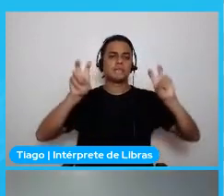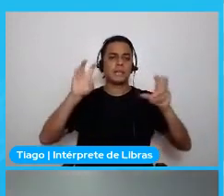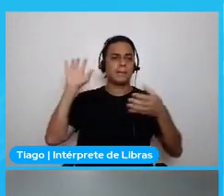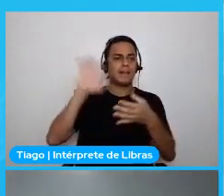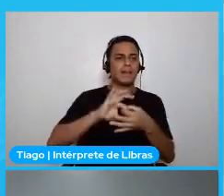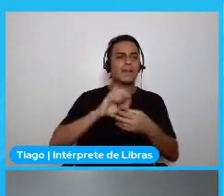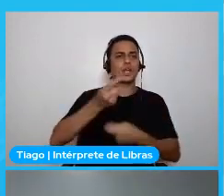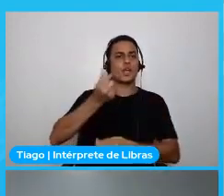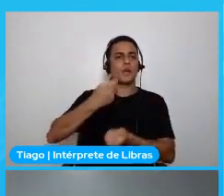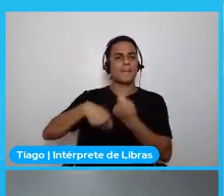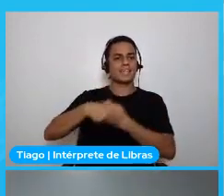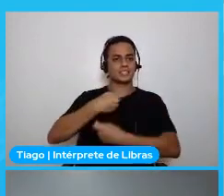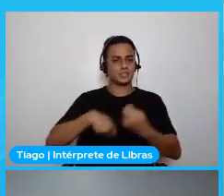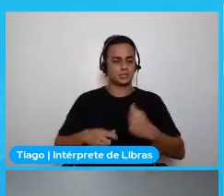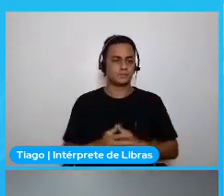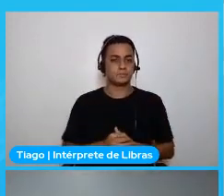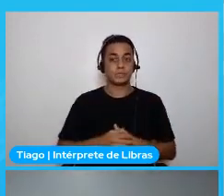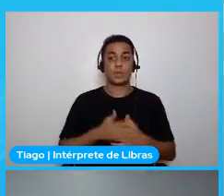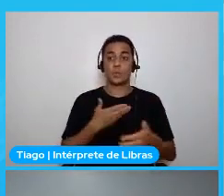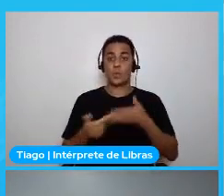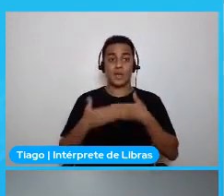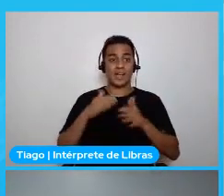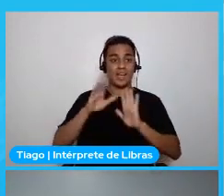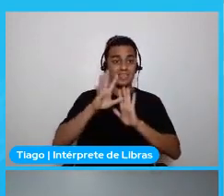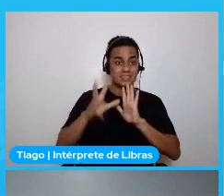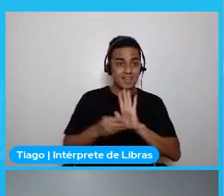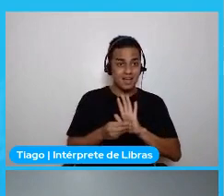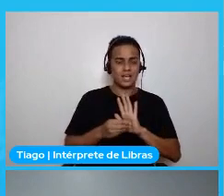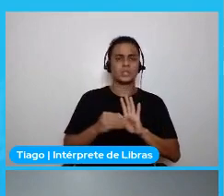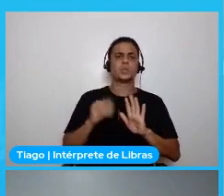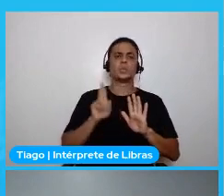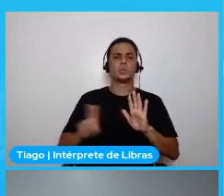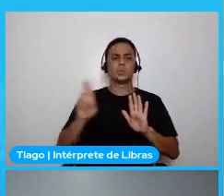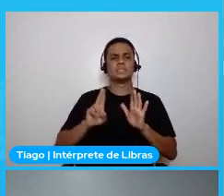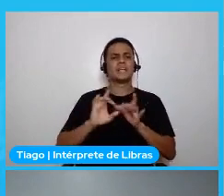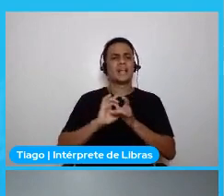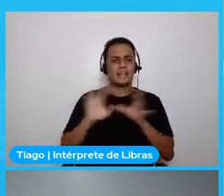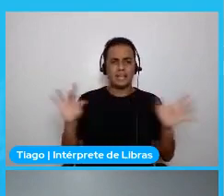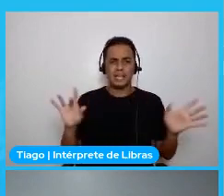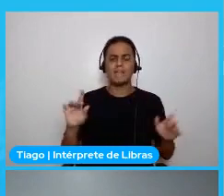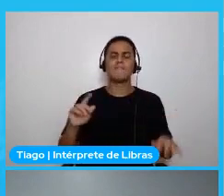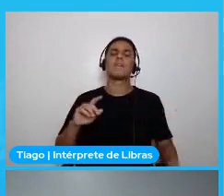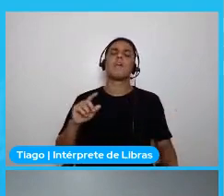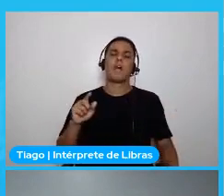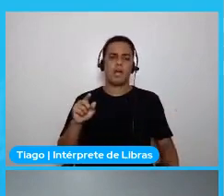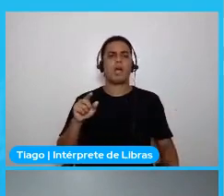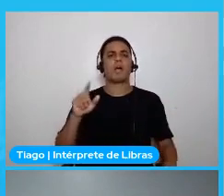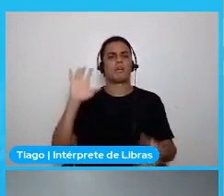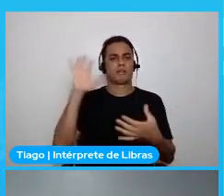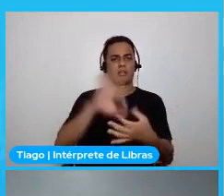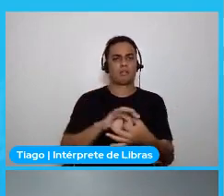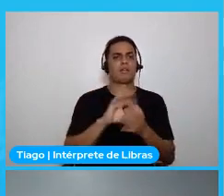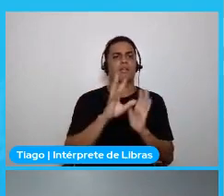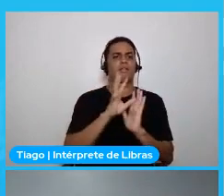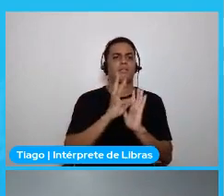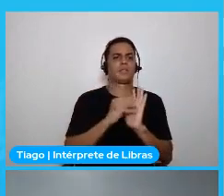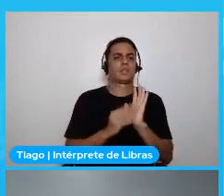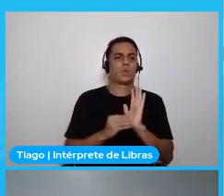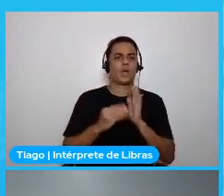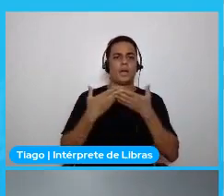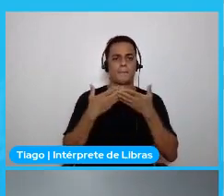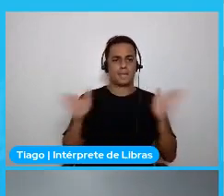¿no? Cualquier dato contenido de uso libre y distribuido recae bajo la idea de datos abiertos, ¿no? Entonces, los